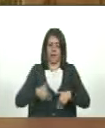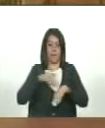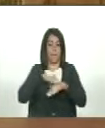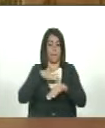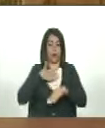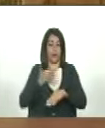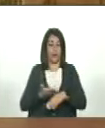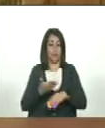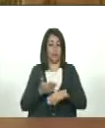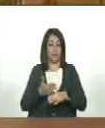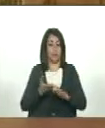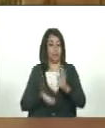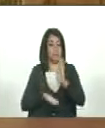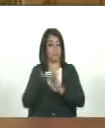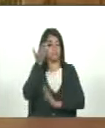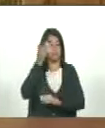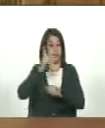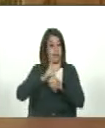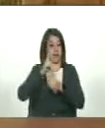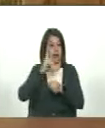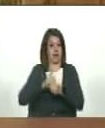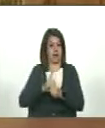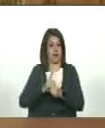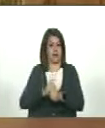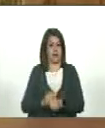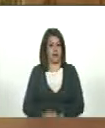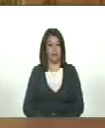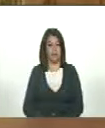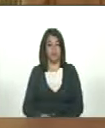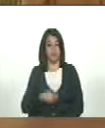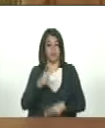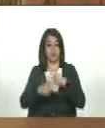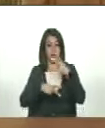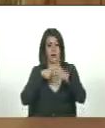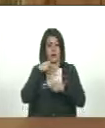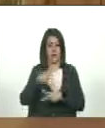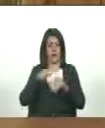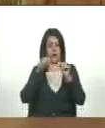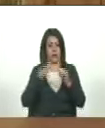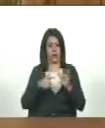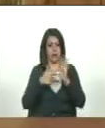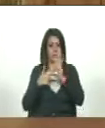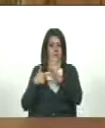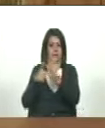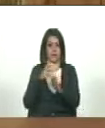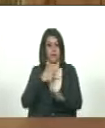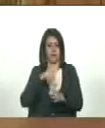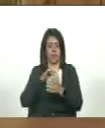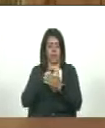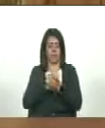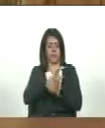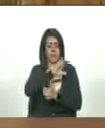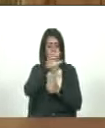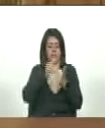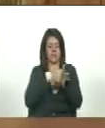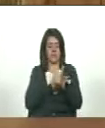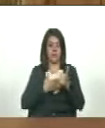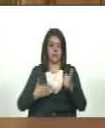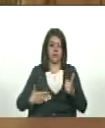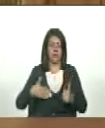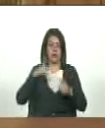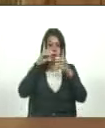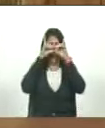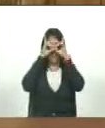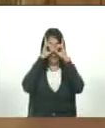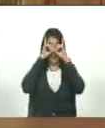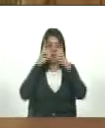para poder levantar la data de los sectores productivos que hoy presentó nuestra querida vicepresidenta Delcy